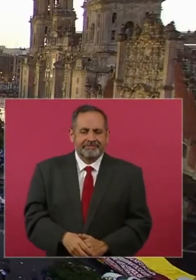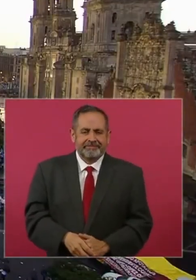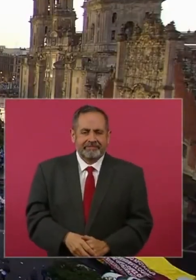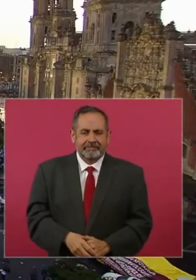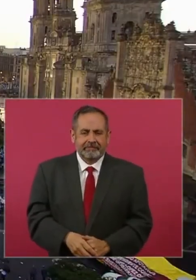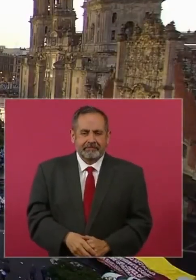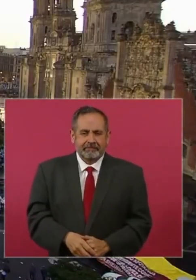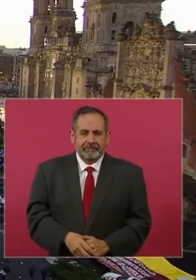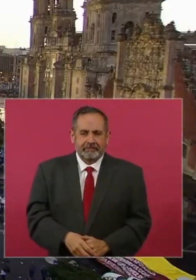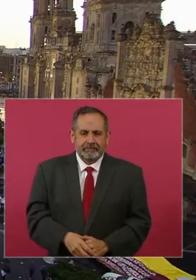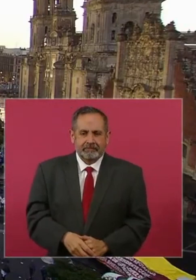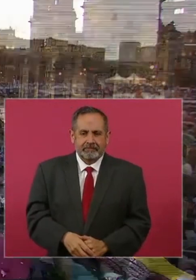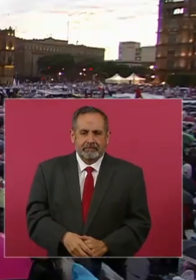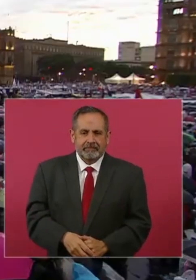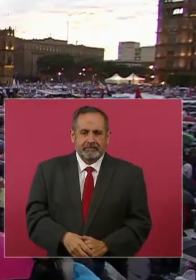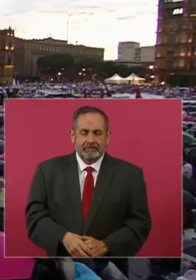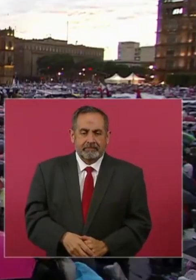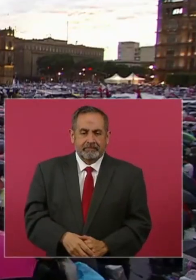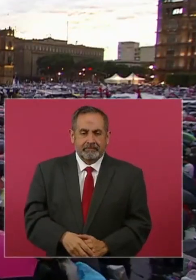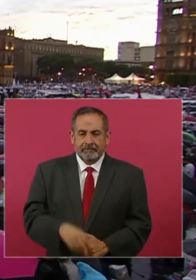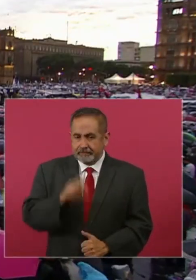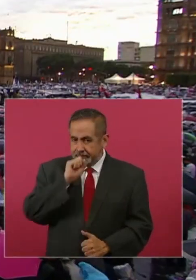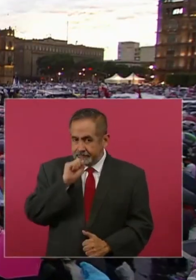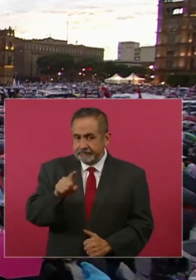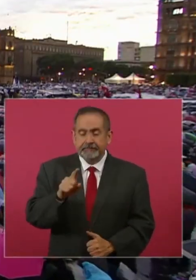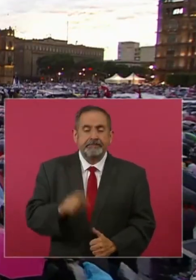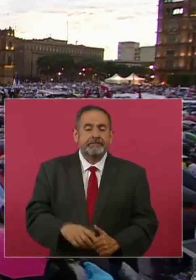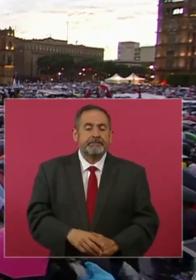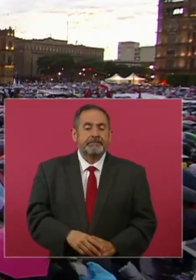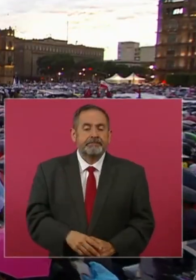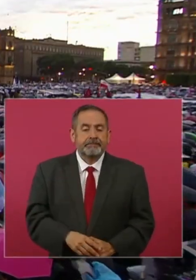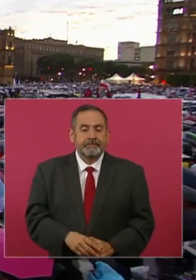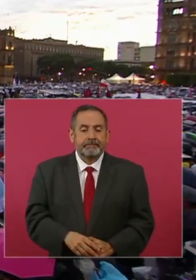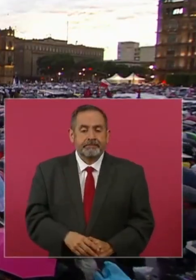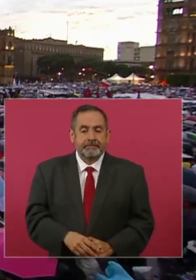take charge of their own destiny, that pero is the people of Mexico.